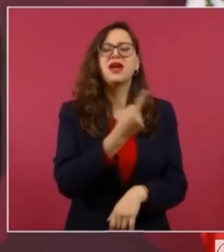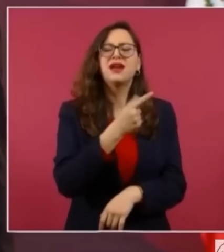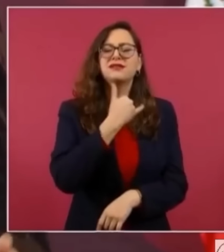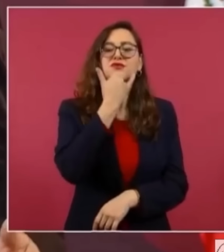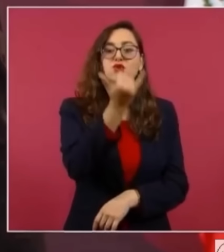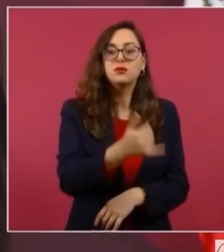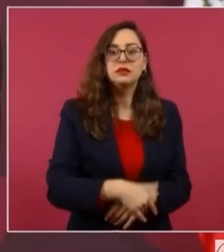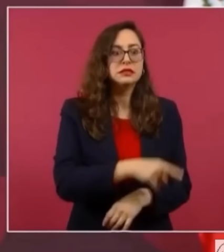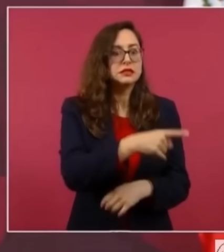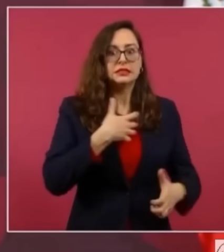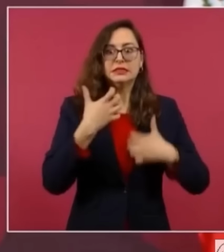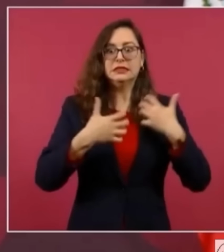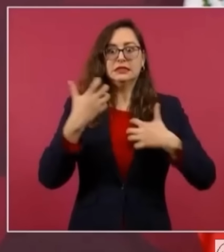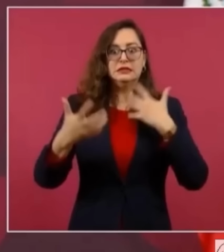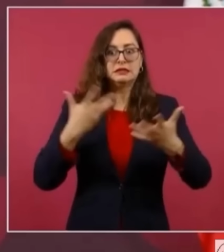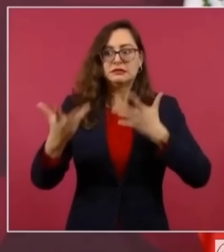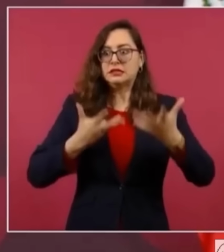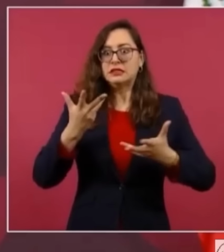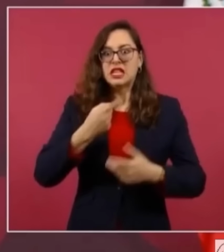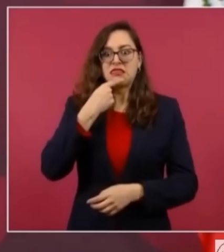la desesperación.